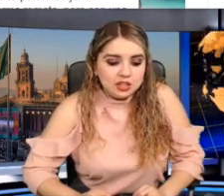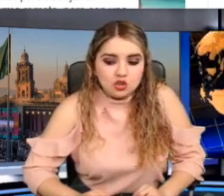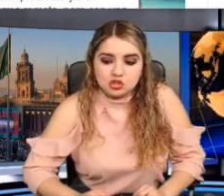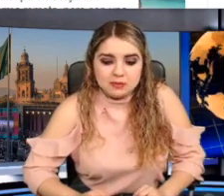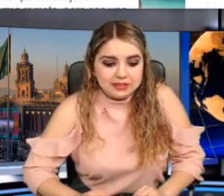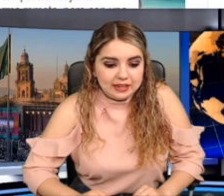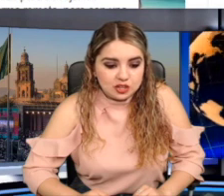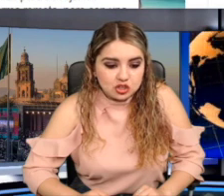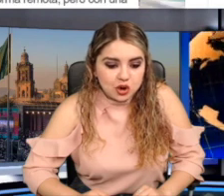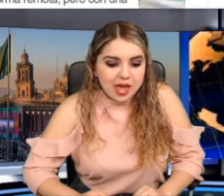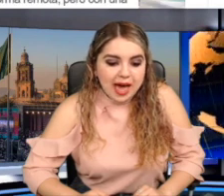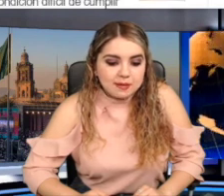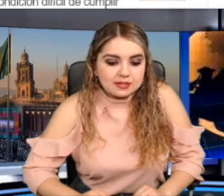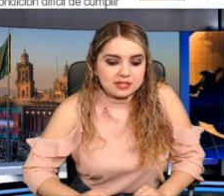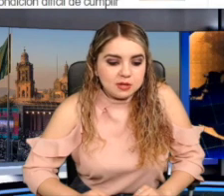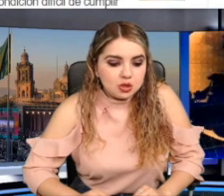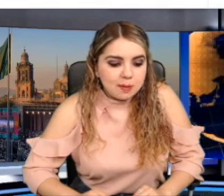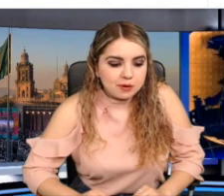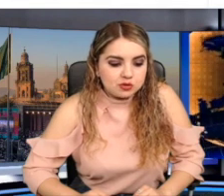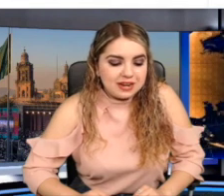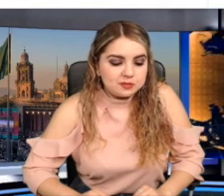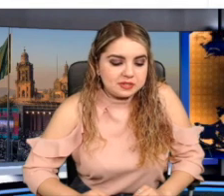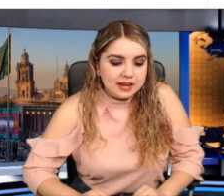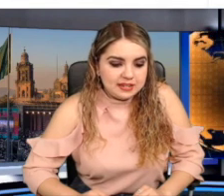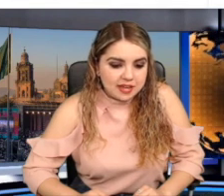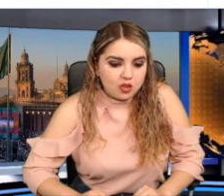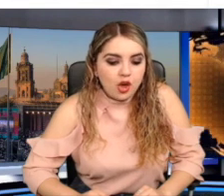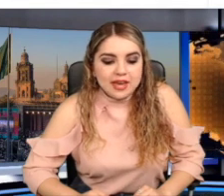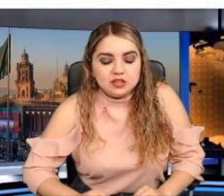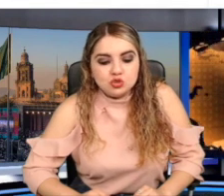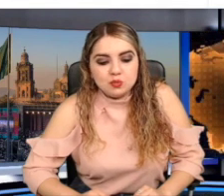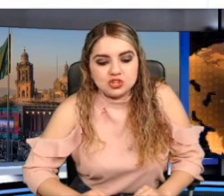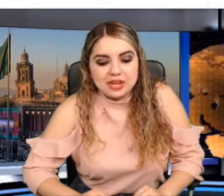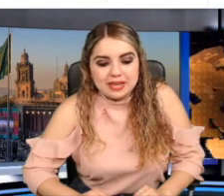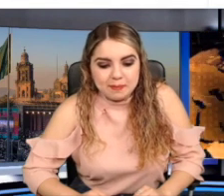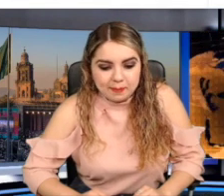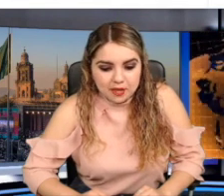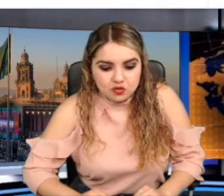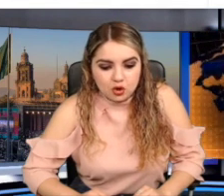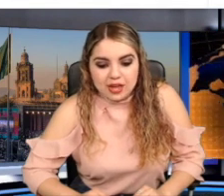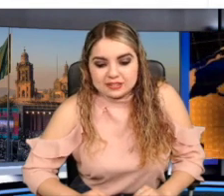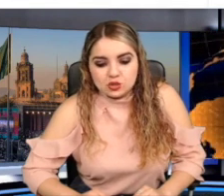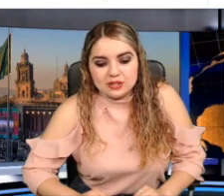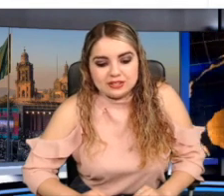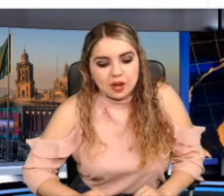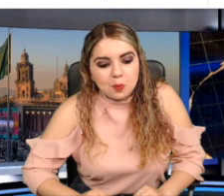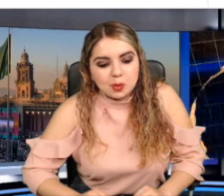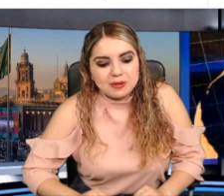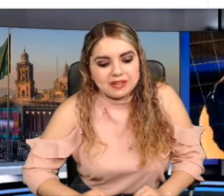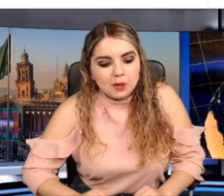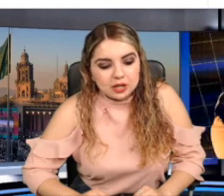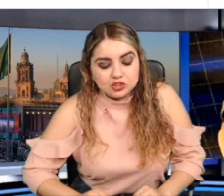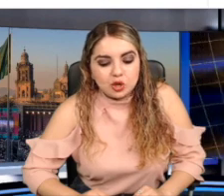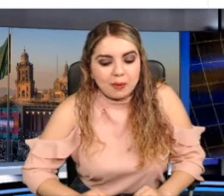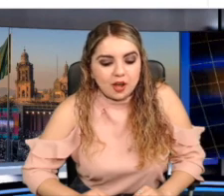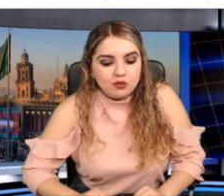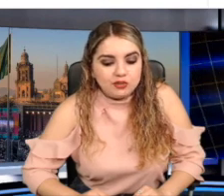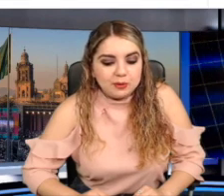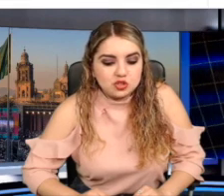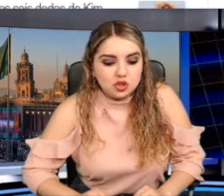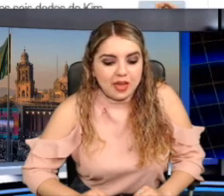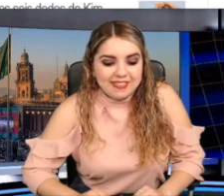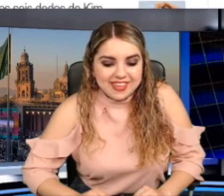pacientes críticos y ventilación, abastecimiento de personal especializado, insumos y equipamiento. Se solicitaron pruebas de laboratorio